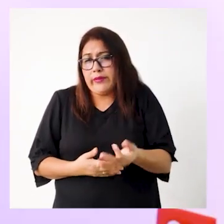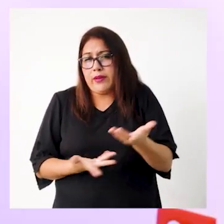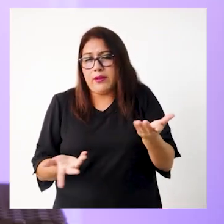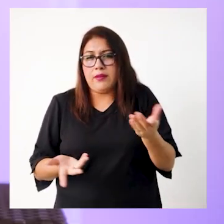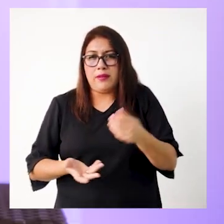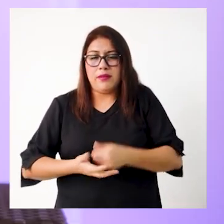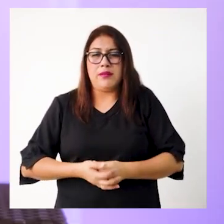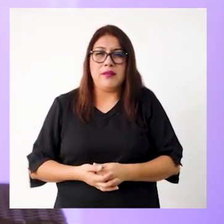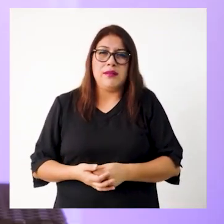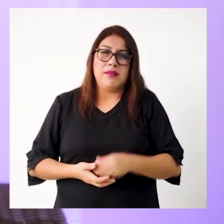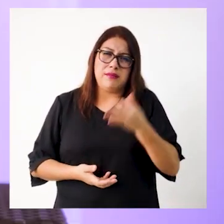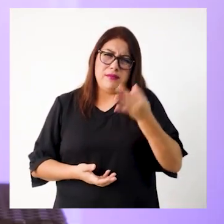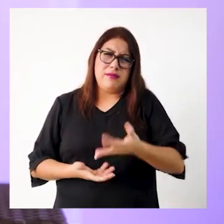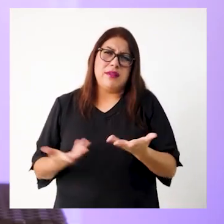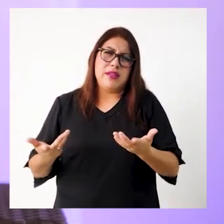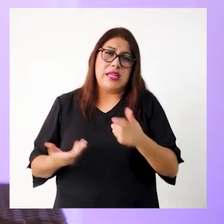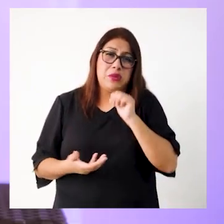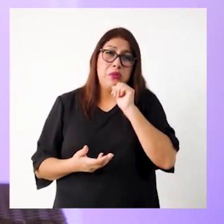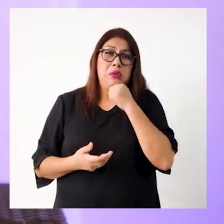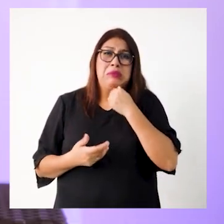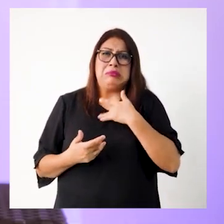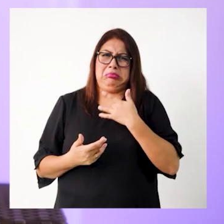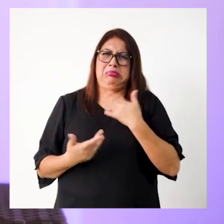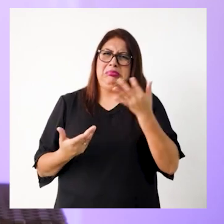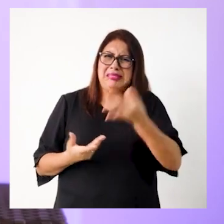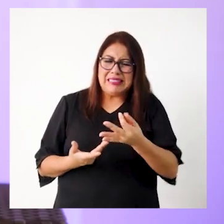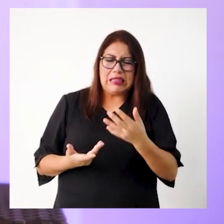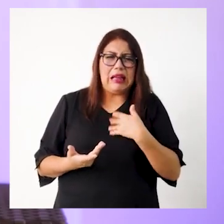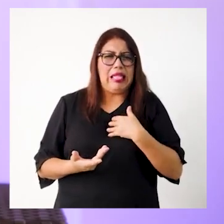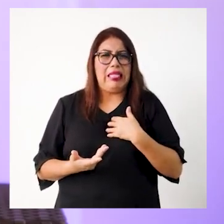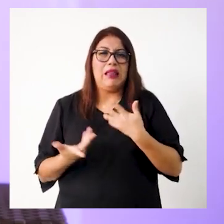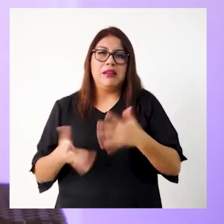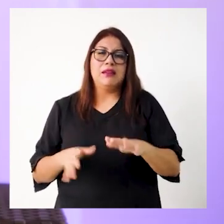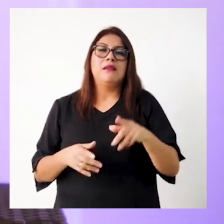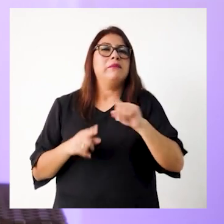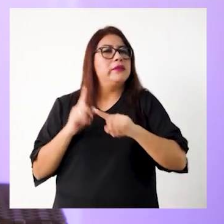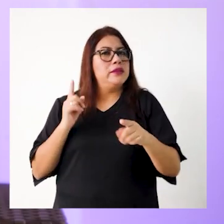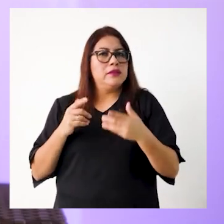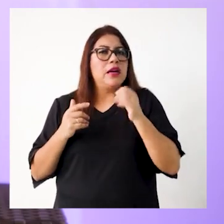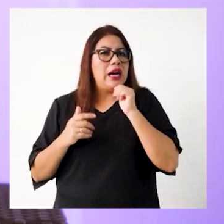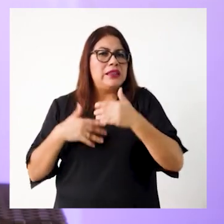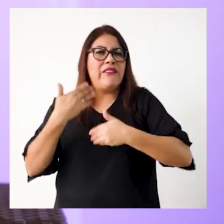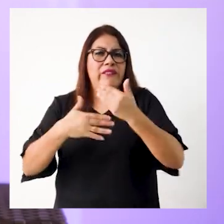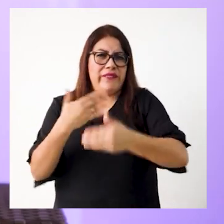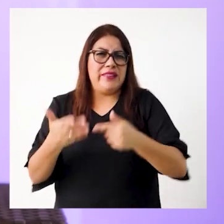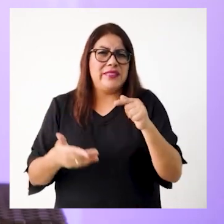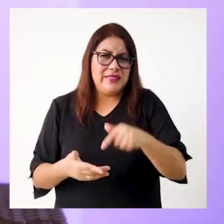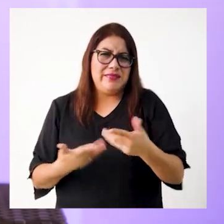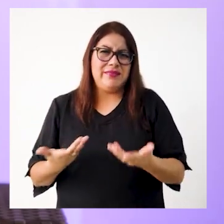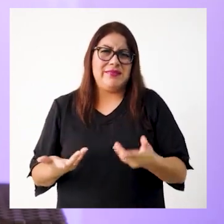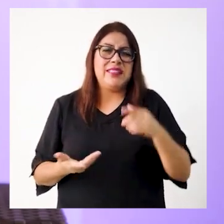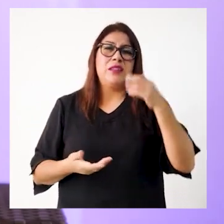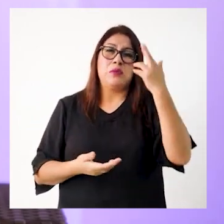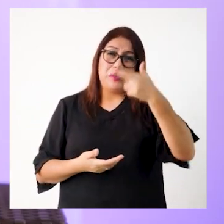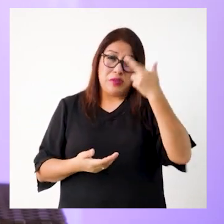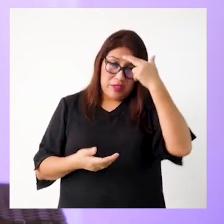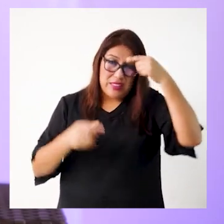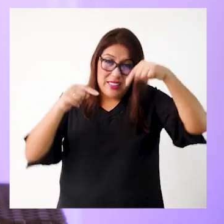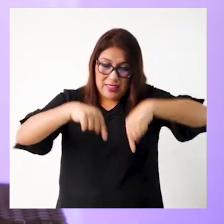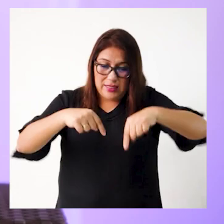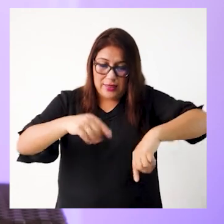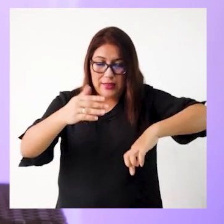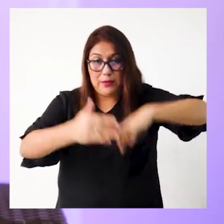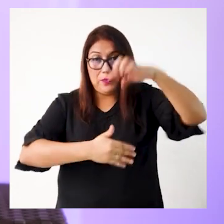Duela como duela. Realmente es verdad, es muy lento el avance en este proceso. Por eso es este